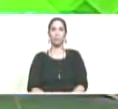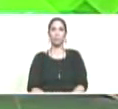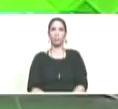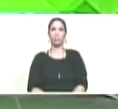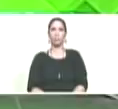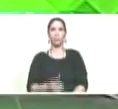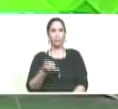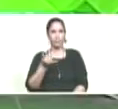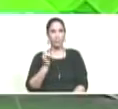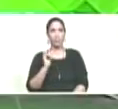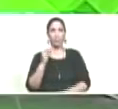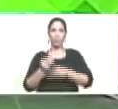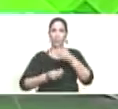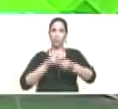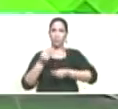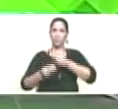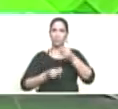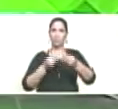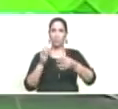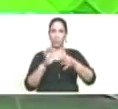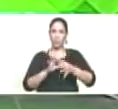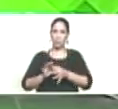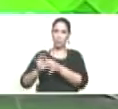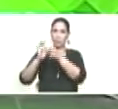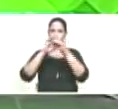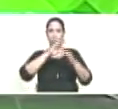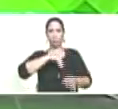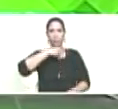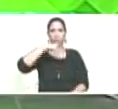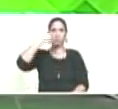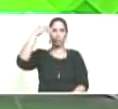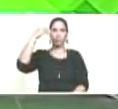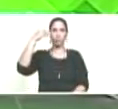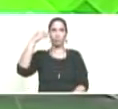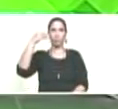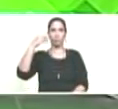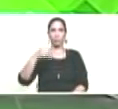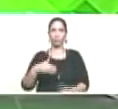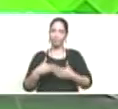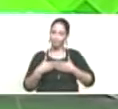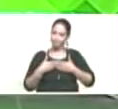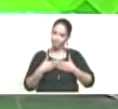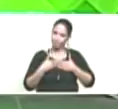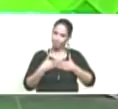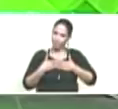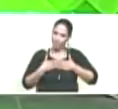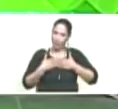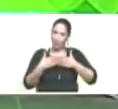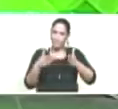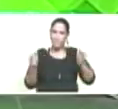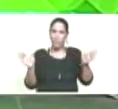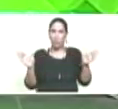Hay que hacerlo en un espíritu unitario, compañero, amplio, unitario, muy unitario.